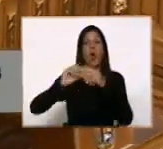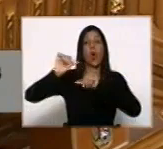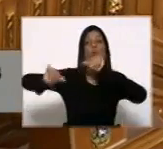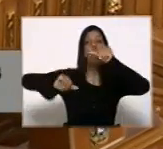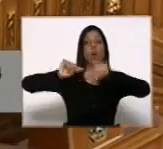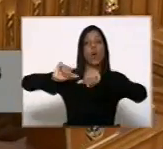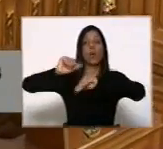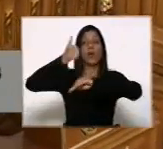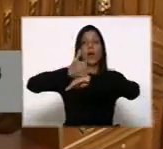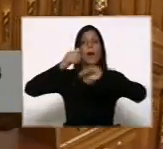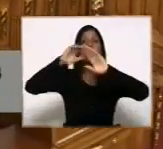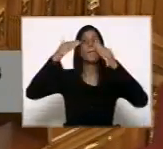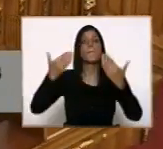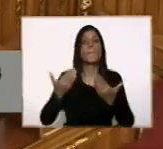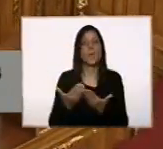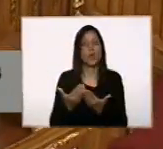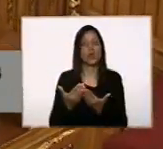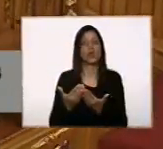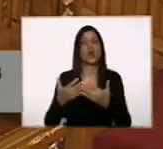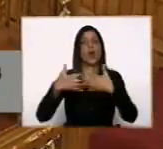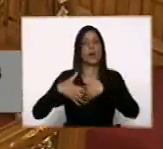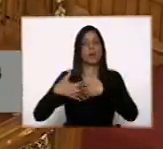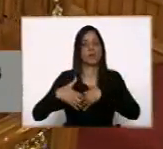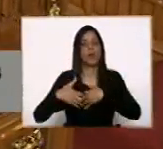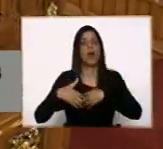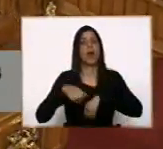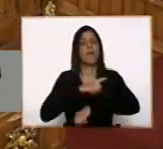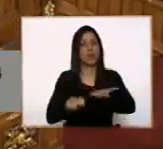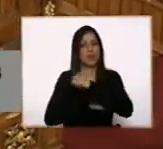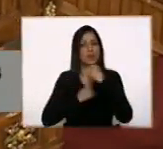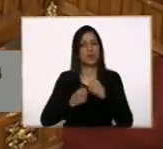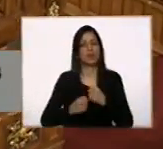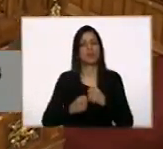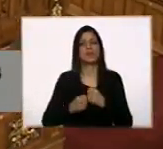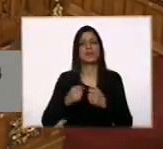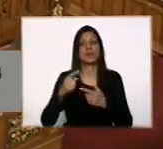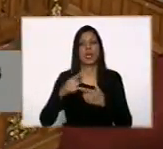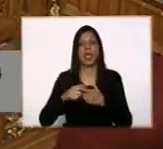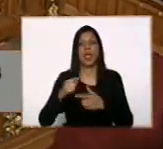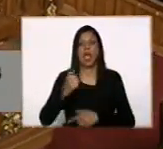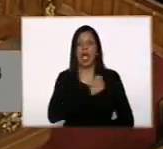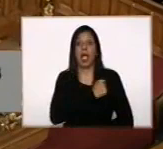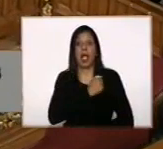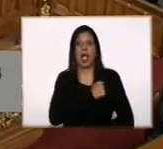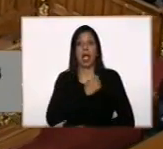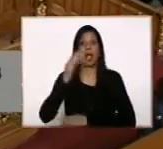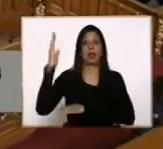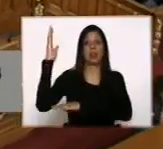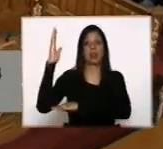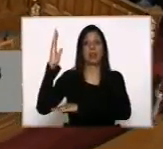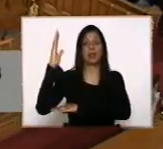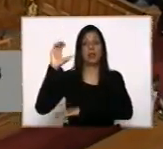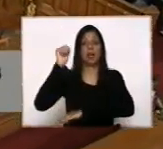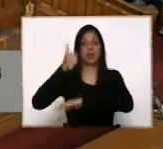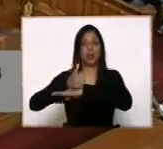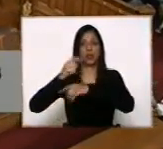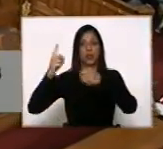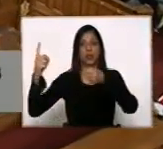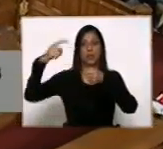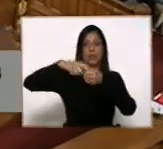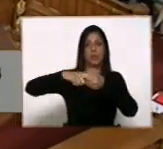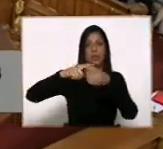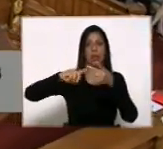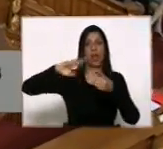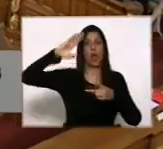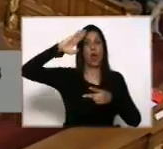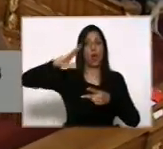corporaciones que encarnaban las principales fuerzas sociales. La Iglesia, a través de su máxima jerarquía. Las Fuerzas